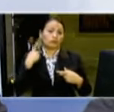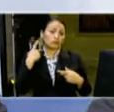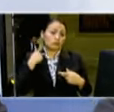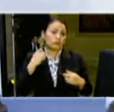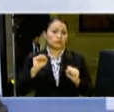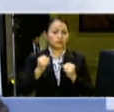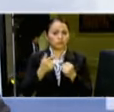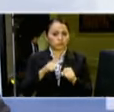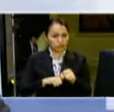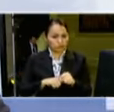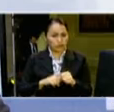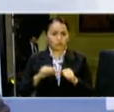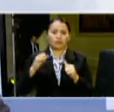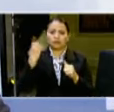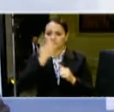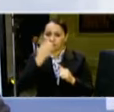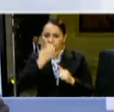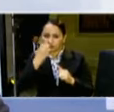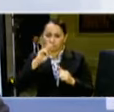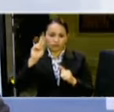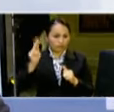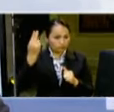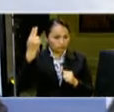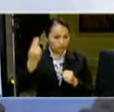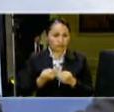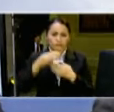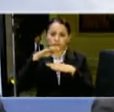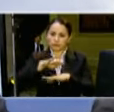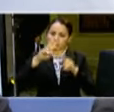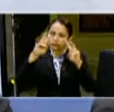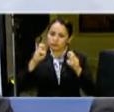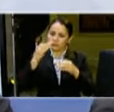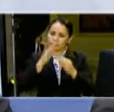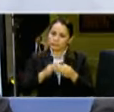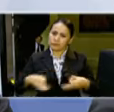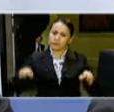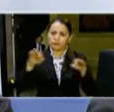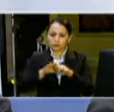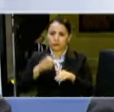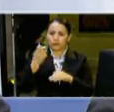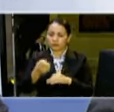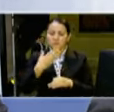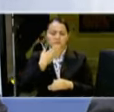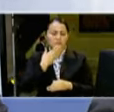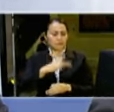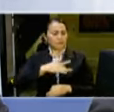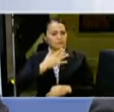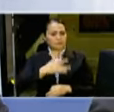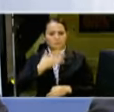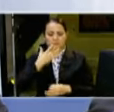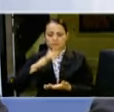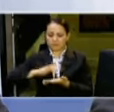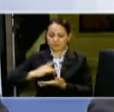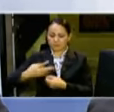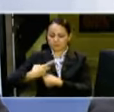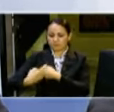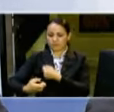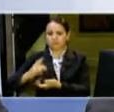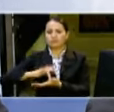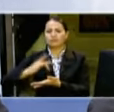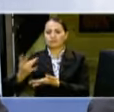sociales, económicos y académicos en los temas fundamentales para la nación. Por eso celebro muy ampliamente y agradezco la invitación a este Foro Nacional de